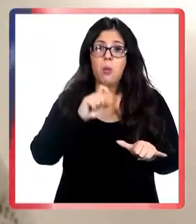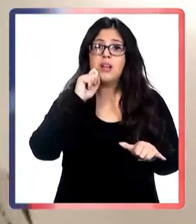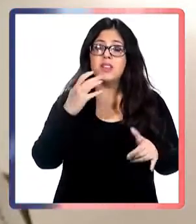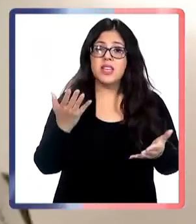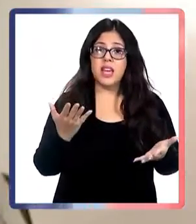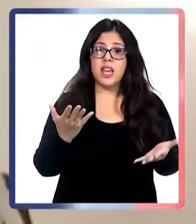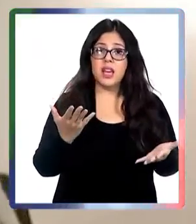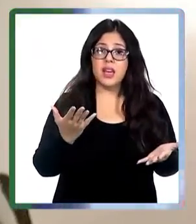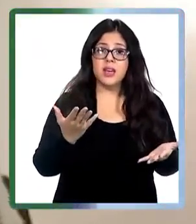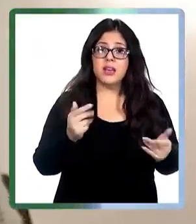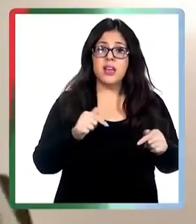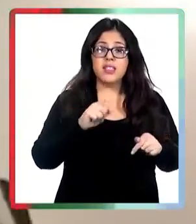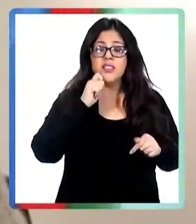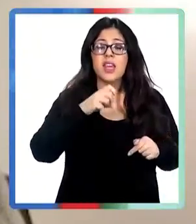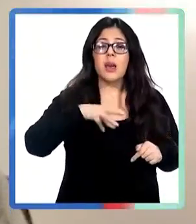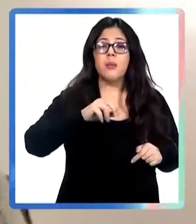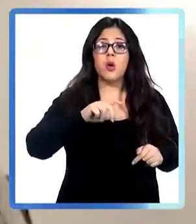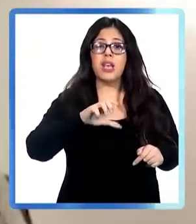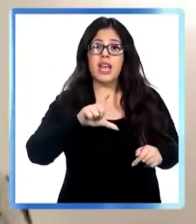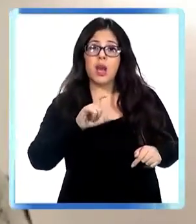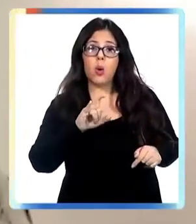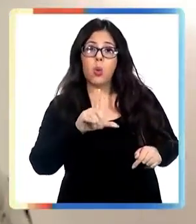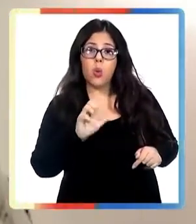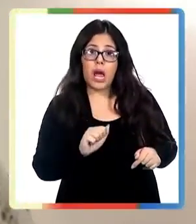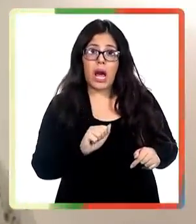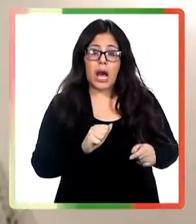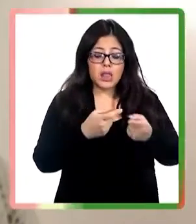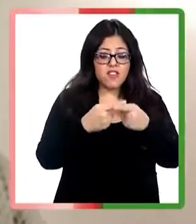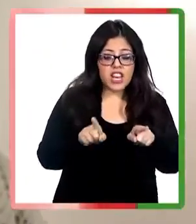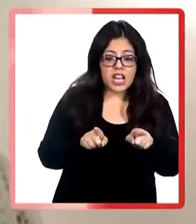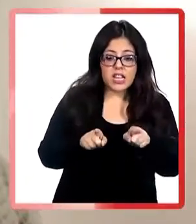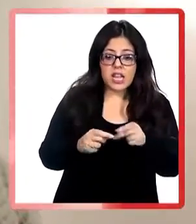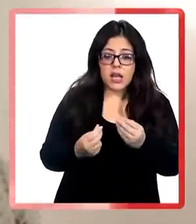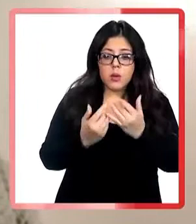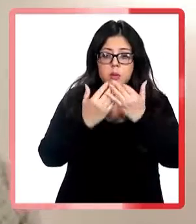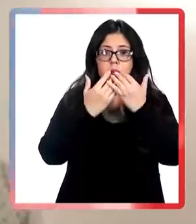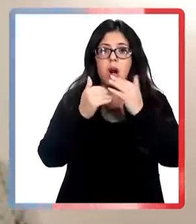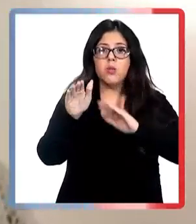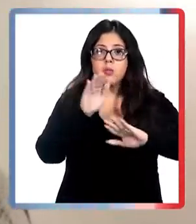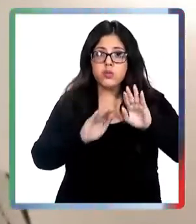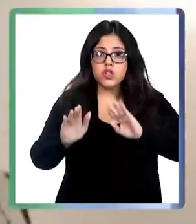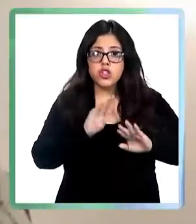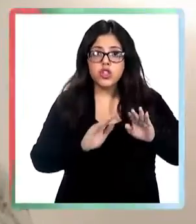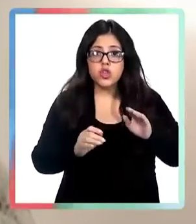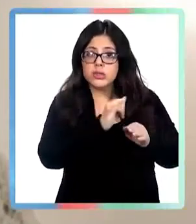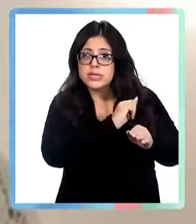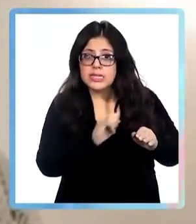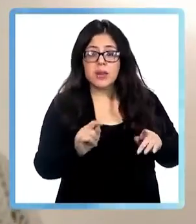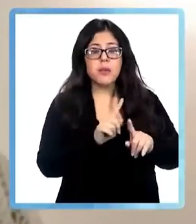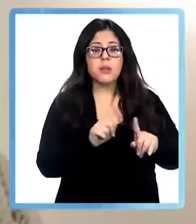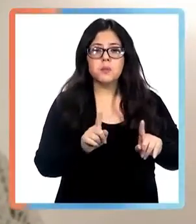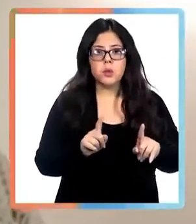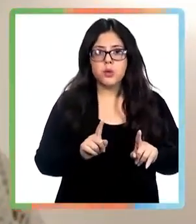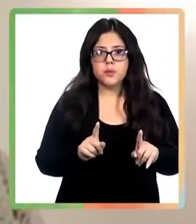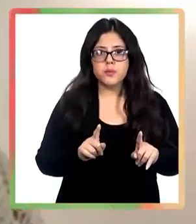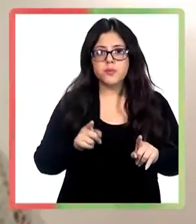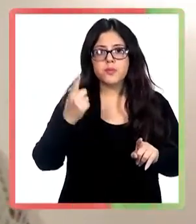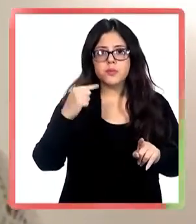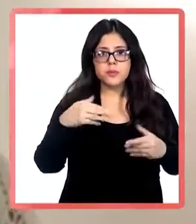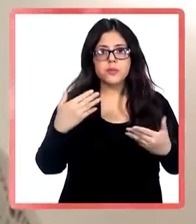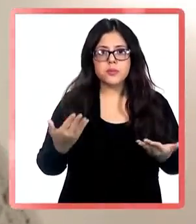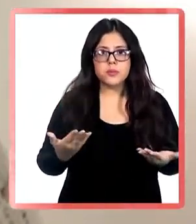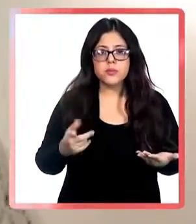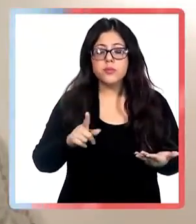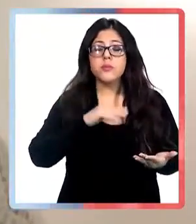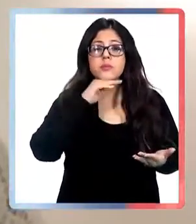tipo IgA, es una molécula diferente y no necesariamente nos va a generar protección durante todo ese periodo y por lo